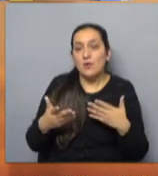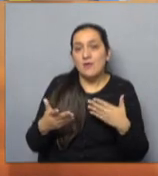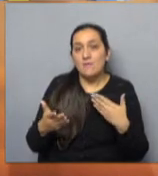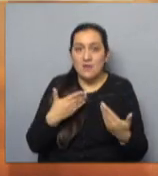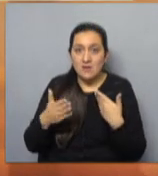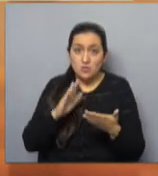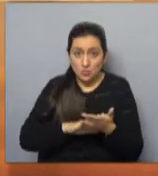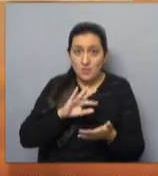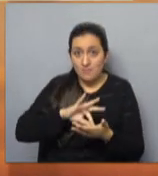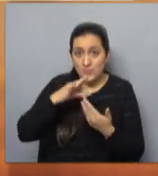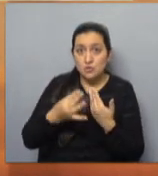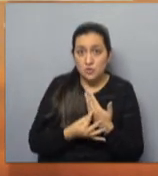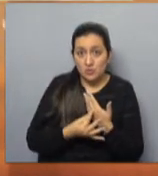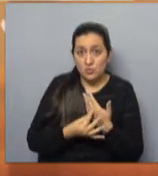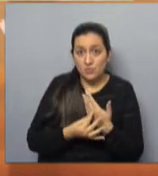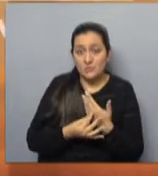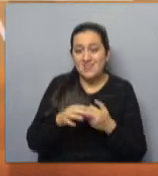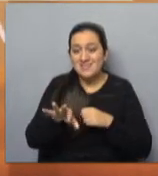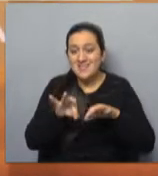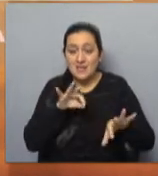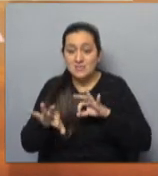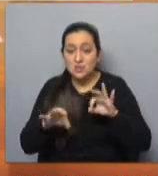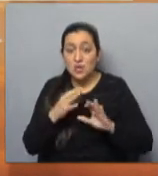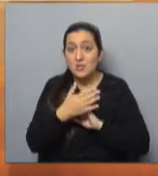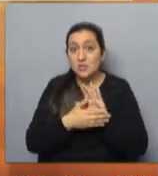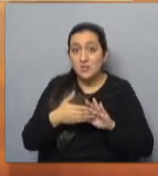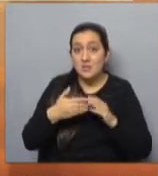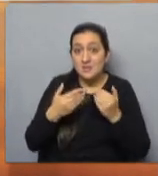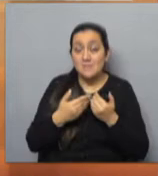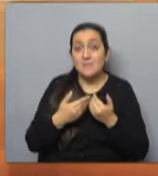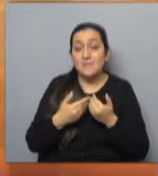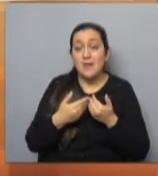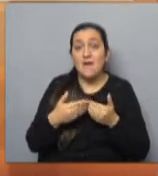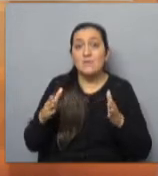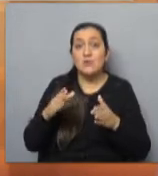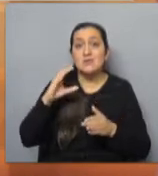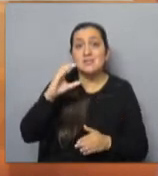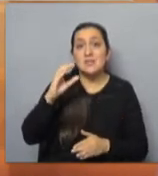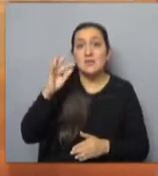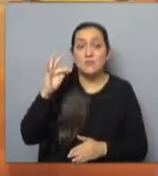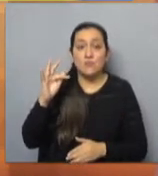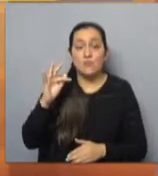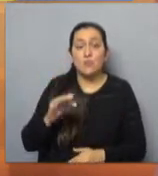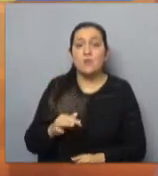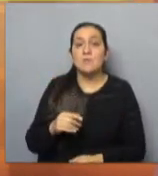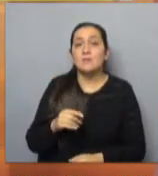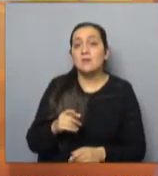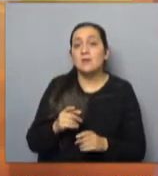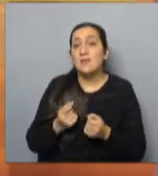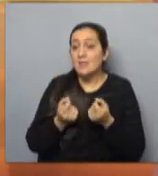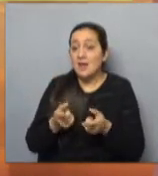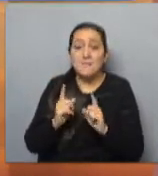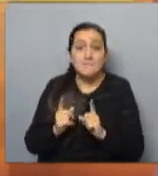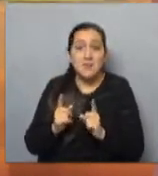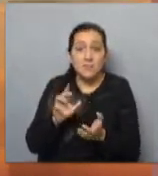proyecto de selecciones nacionales desde que se abrió el se fue la apuesta de la federación guayabas que darle el mismo espacio y